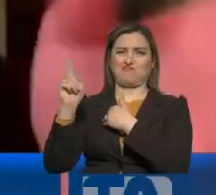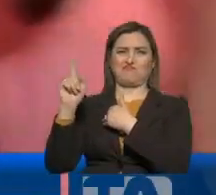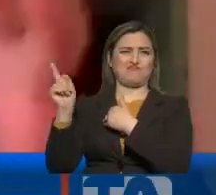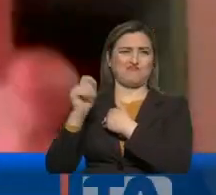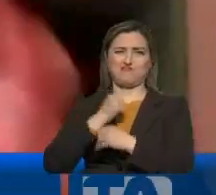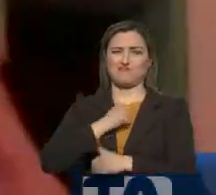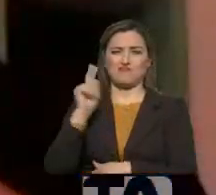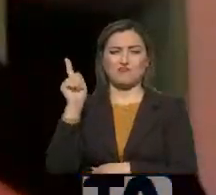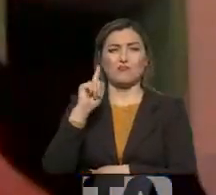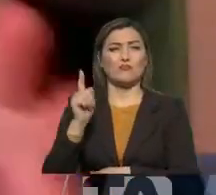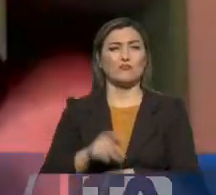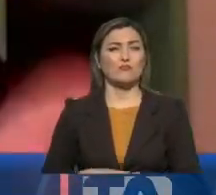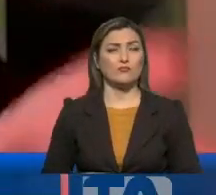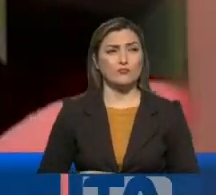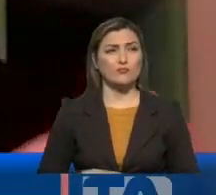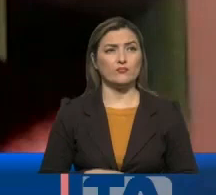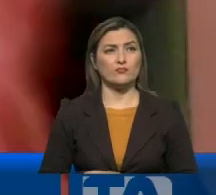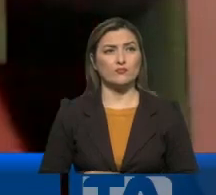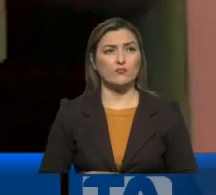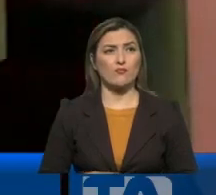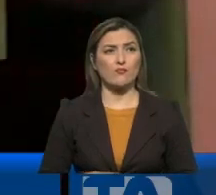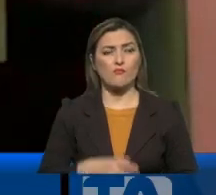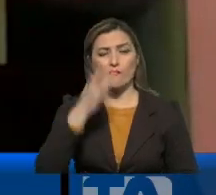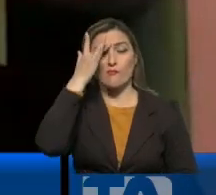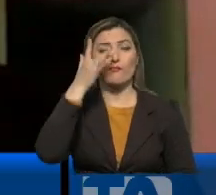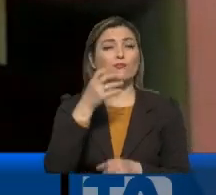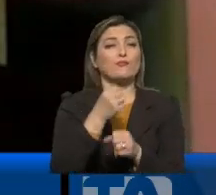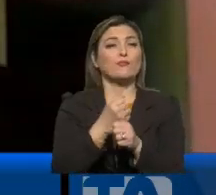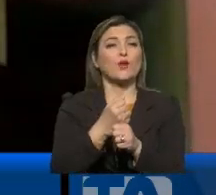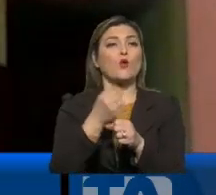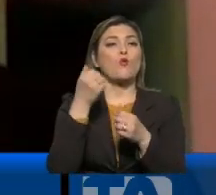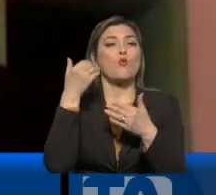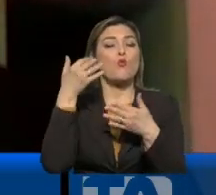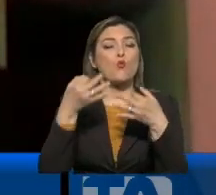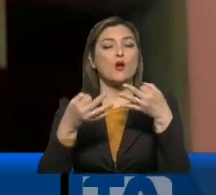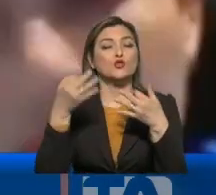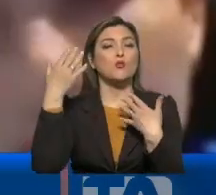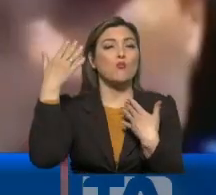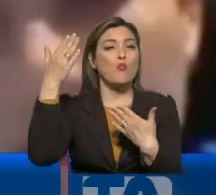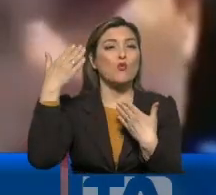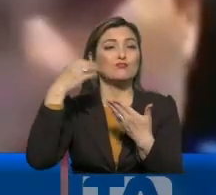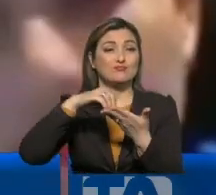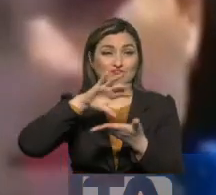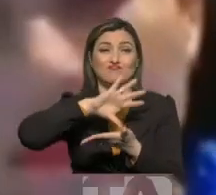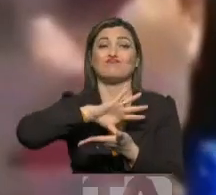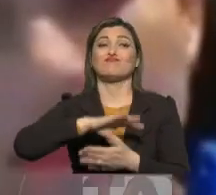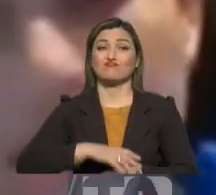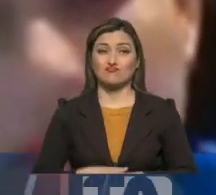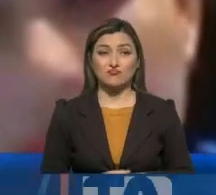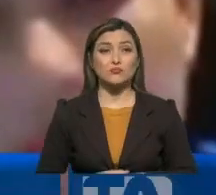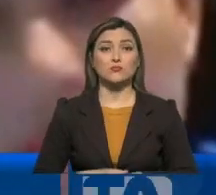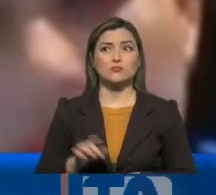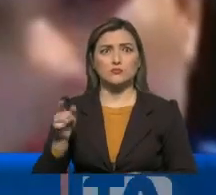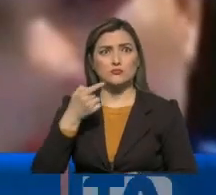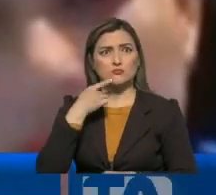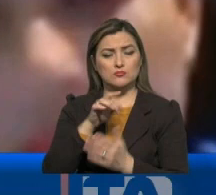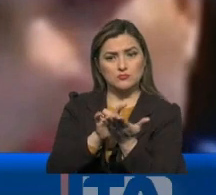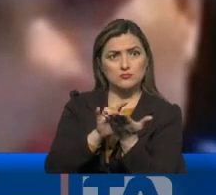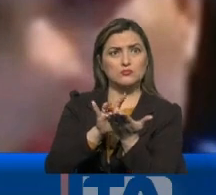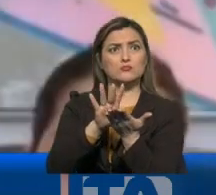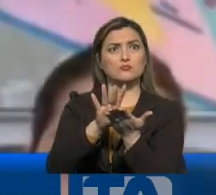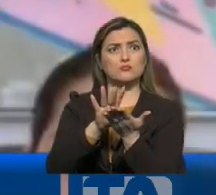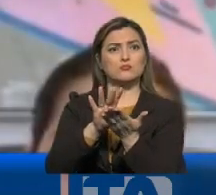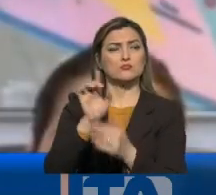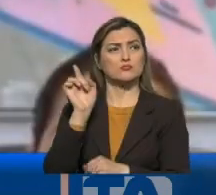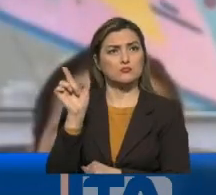el llamado a hacer esto sería por la vía de un juicio político el legislativo garcía insiste en que además al remover a murillo